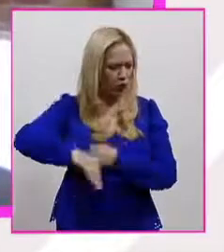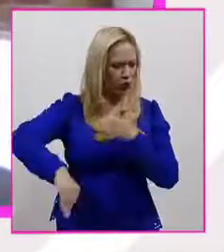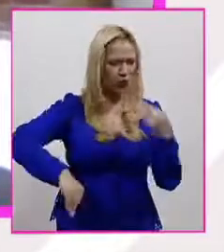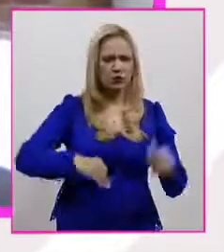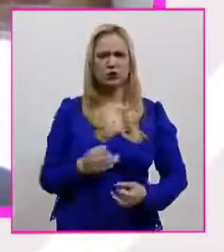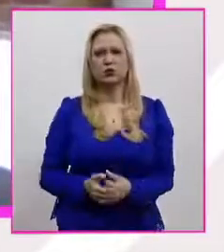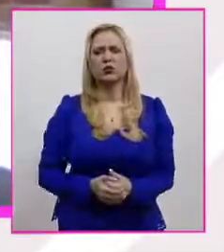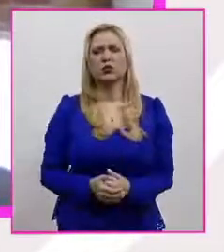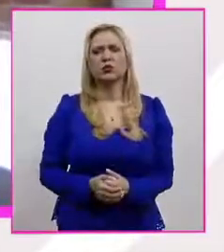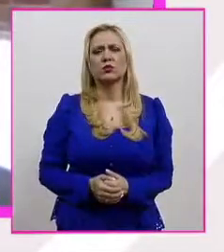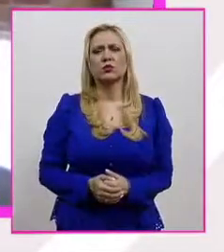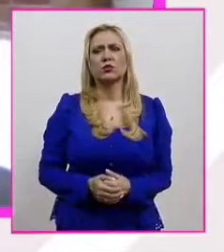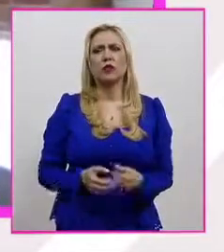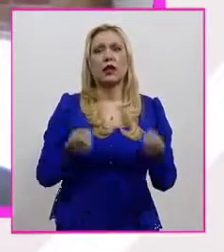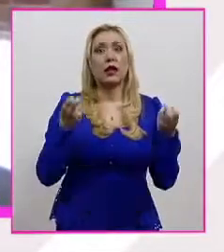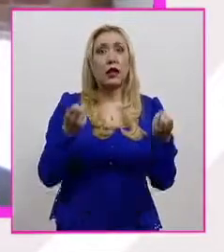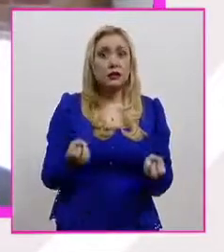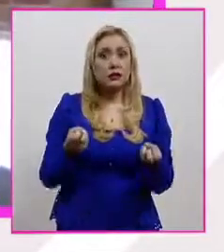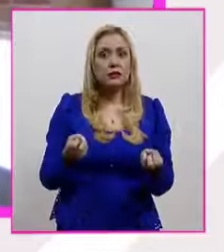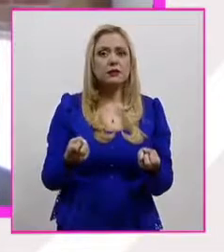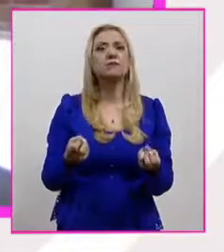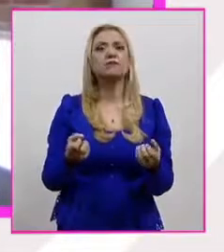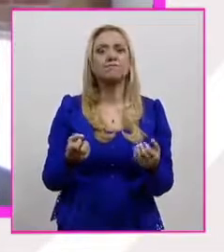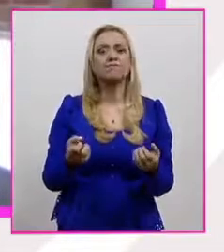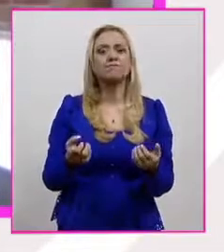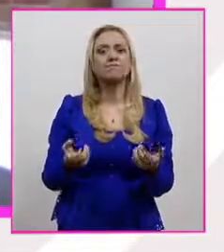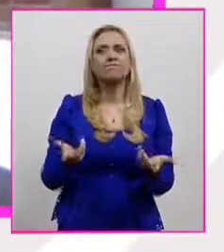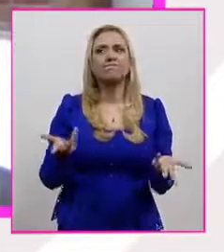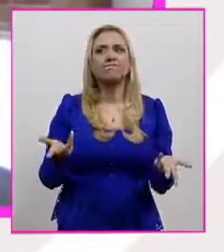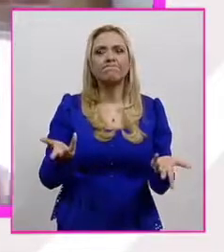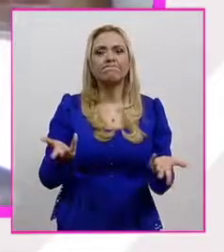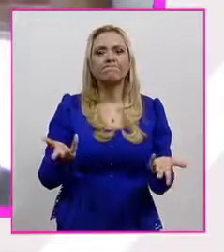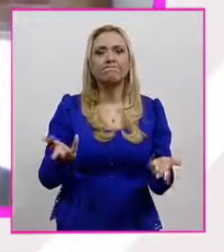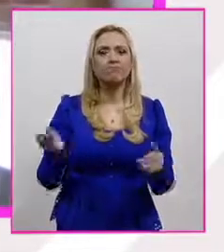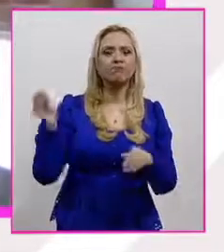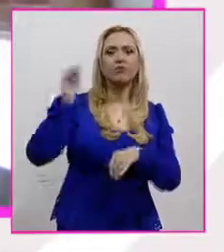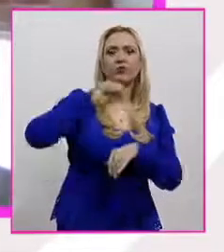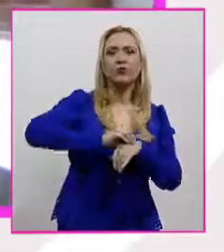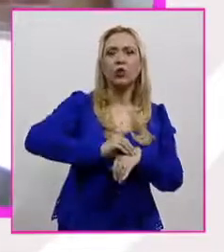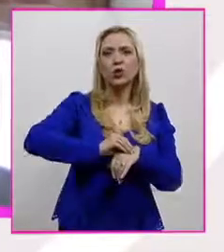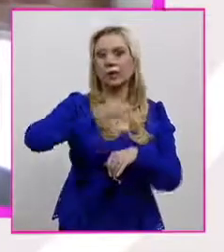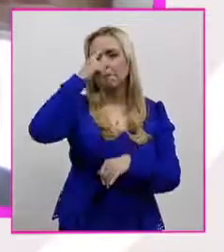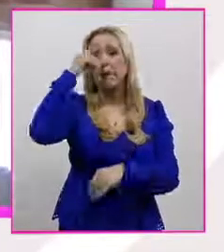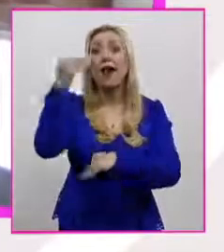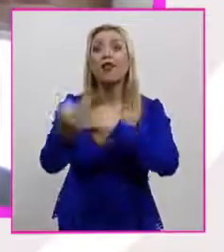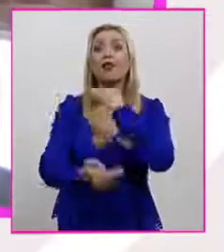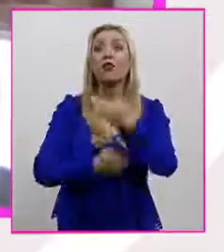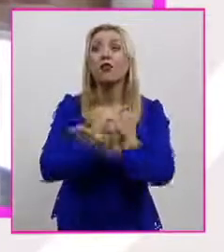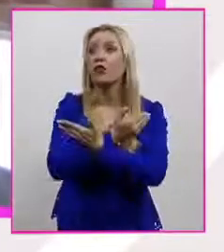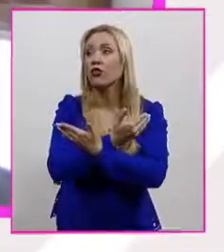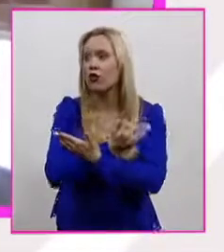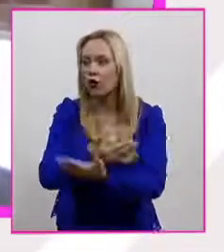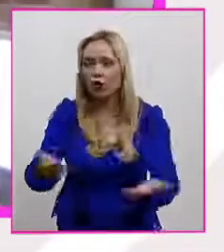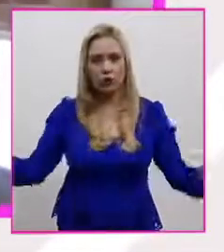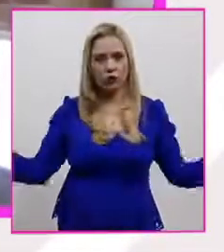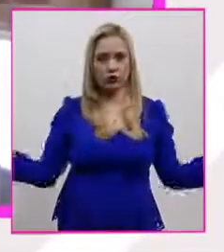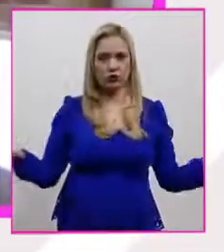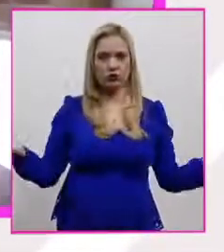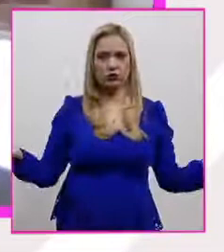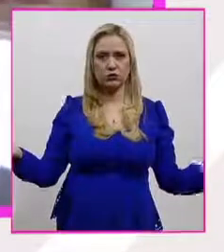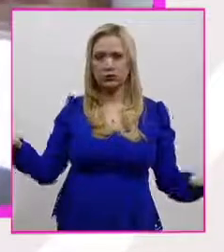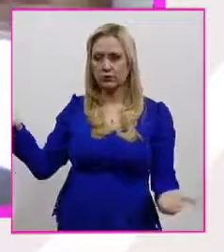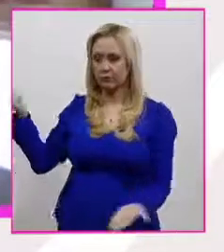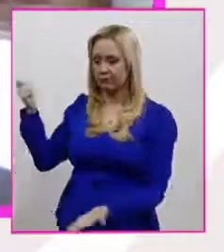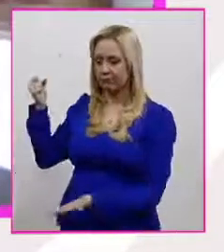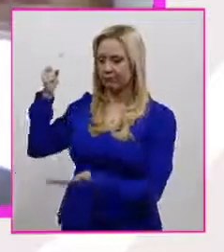sentido es por el desarrollo de sistemas universales con los recursos